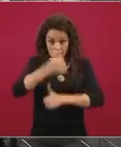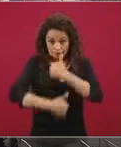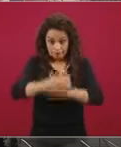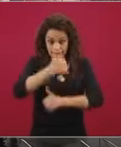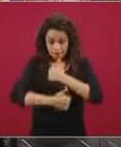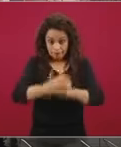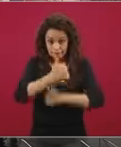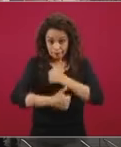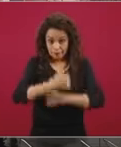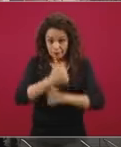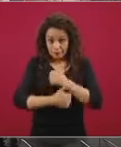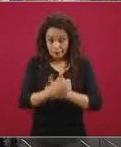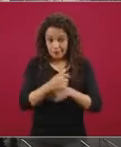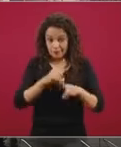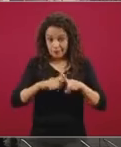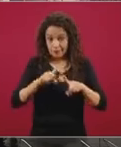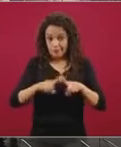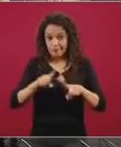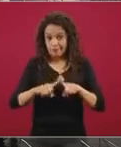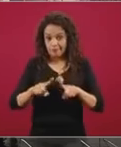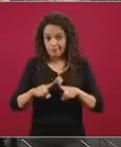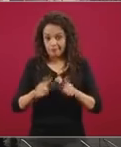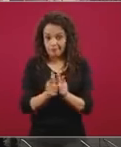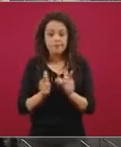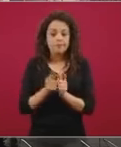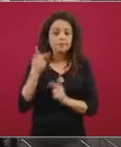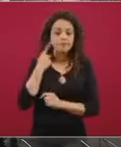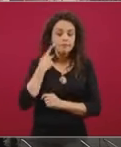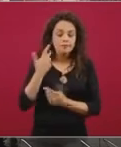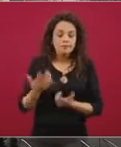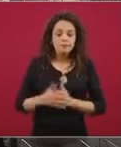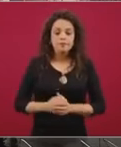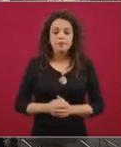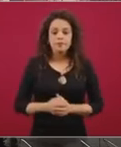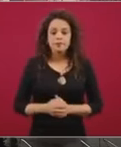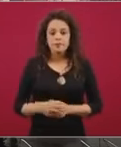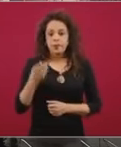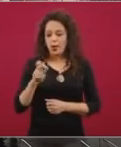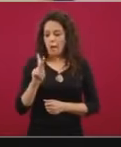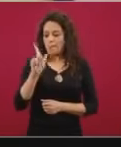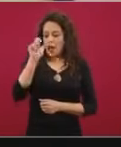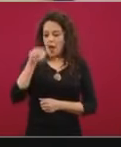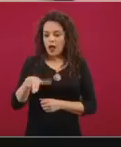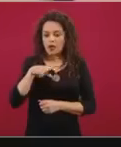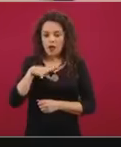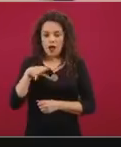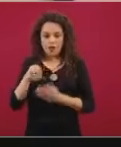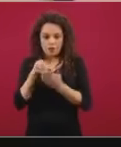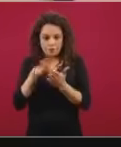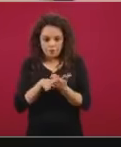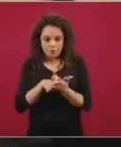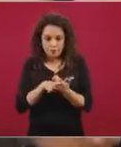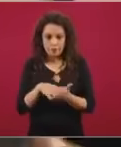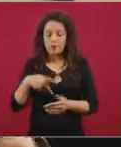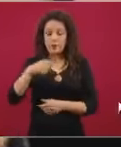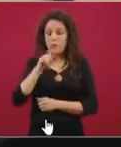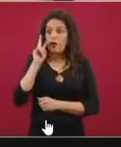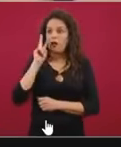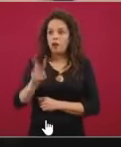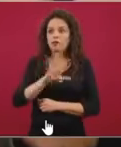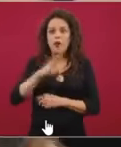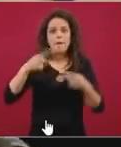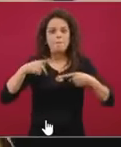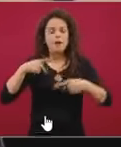vimos pues, los secretarios haciendo propuestas de campaña, ¿no? Con este plan que metieron. Y vemos a políticos desatados